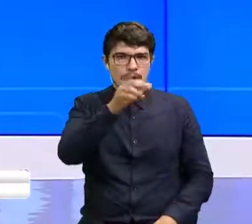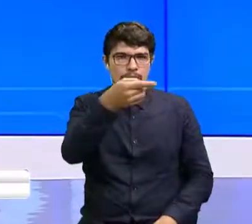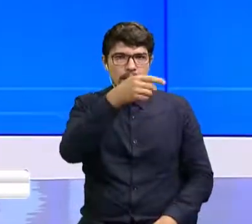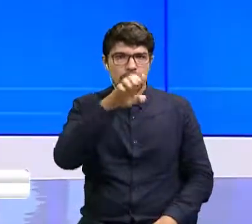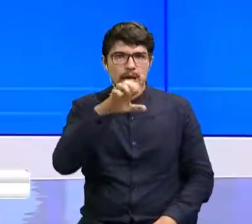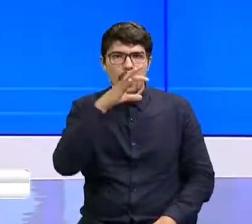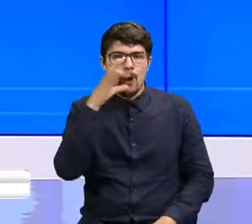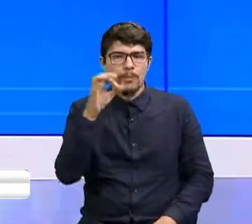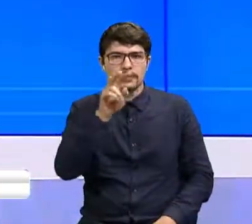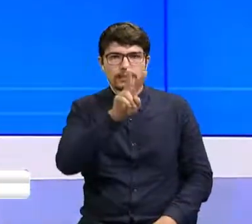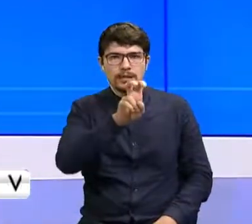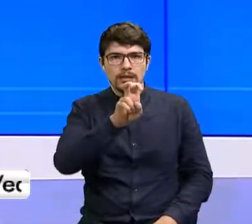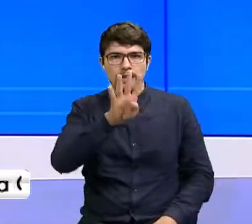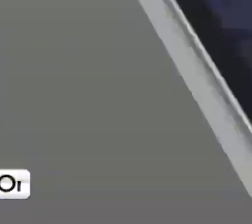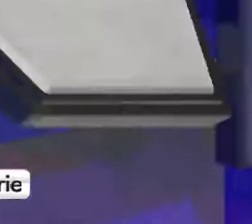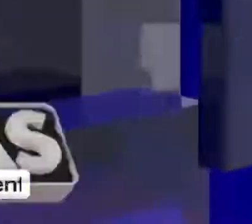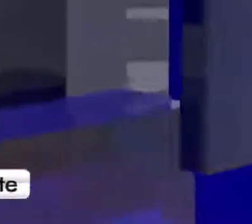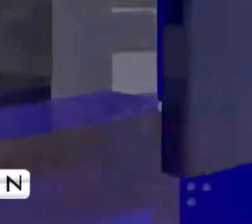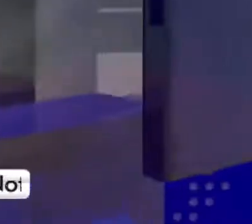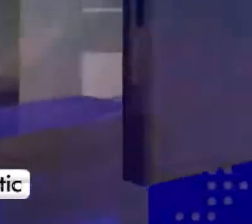secuestrados en Norte de Santander.